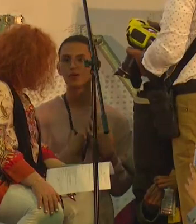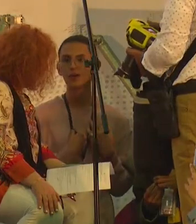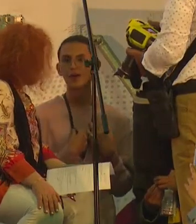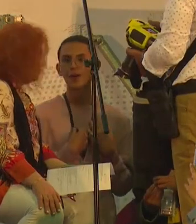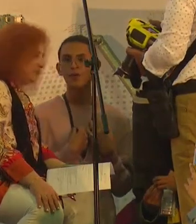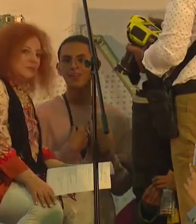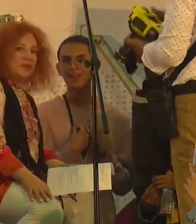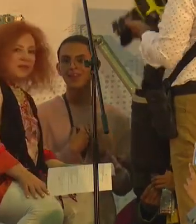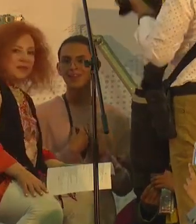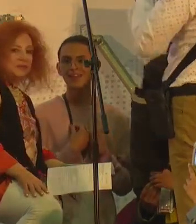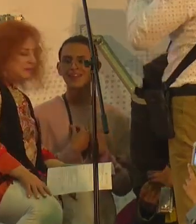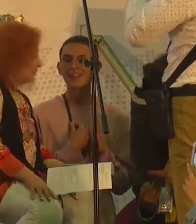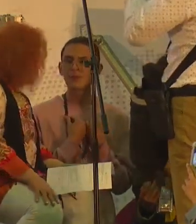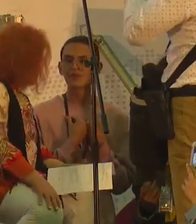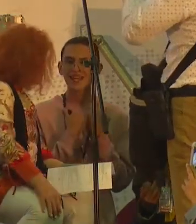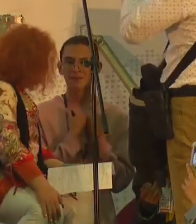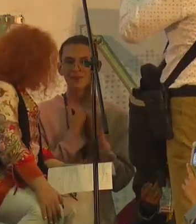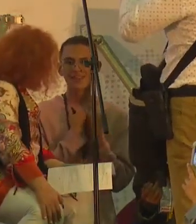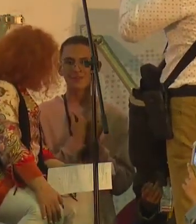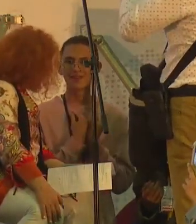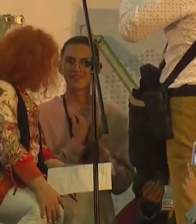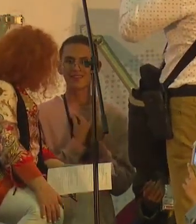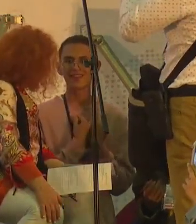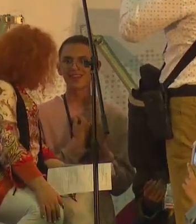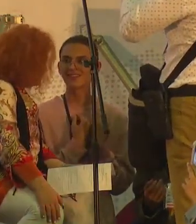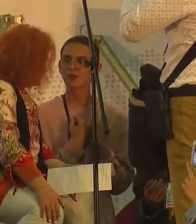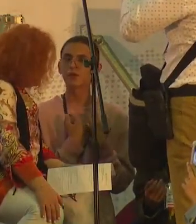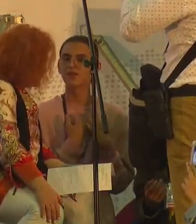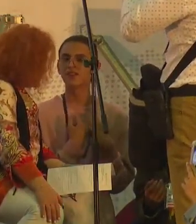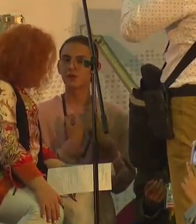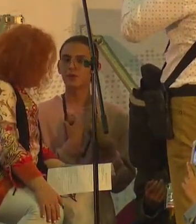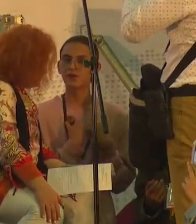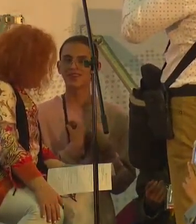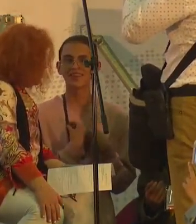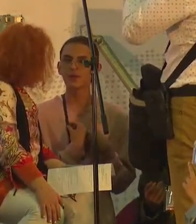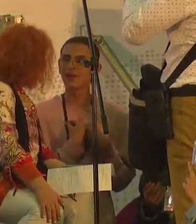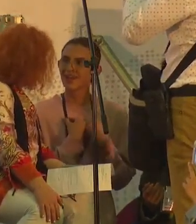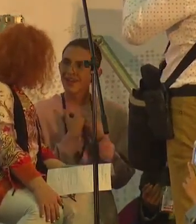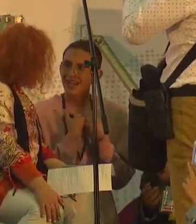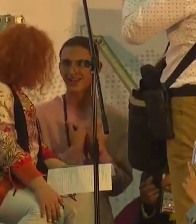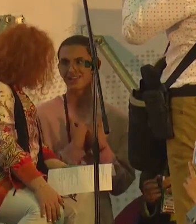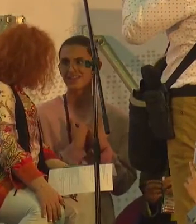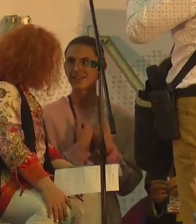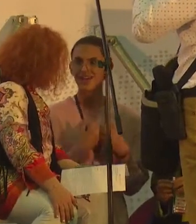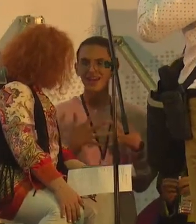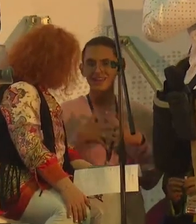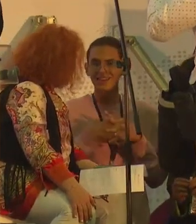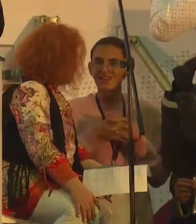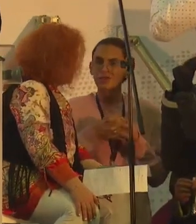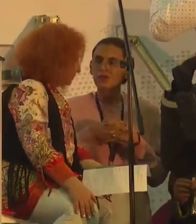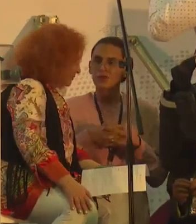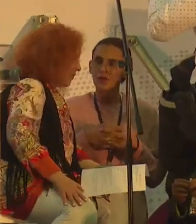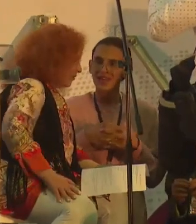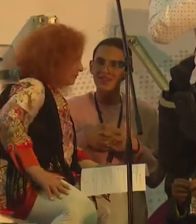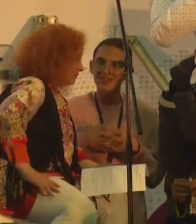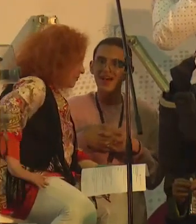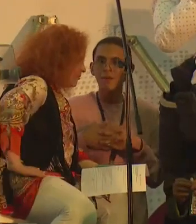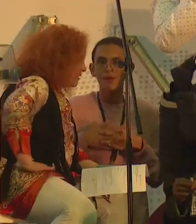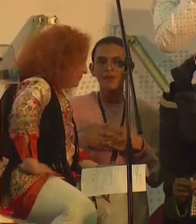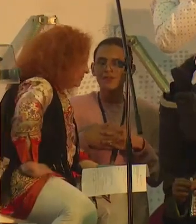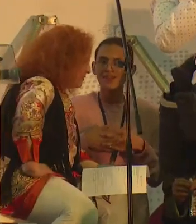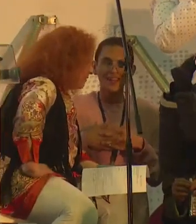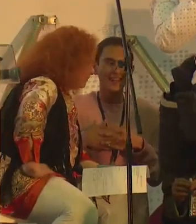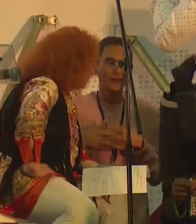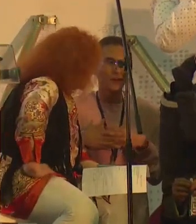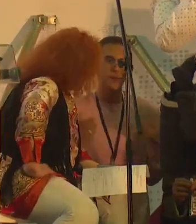que empezamos el modelo de idear el programa de gobierno de Gustavo Petro, nos planteamos que este era un gobierno